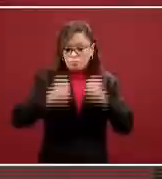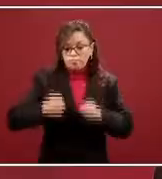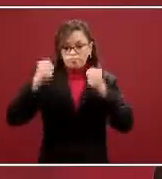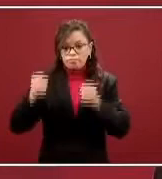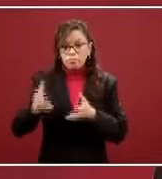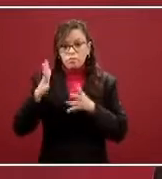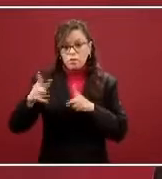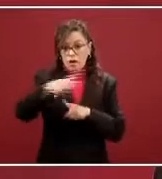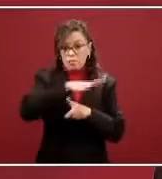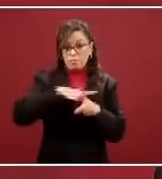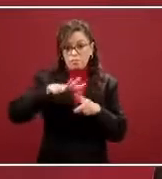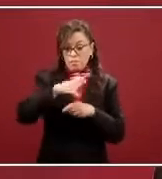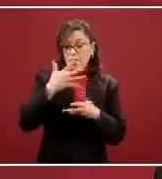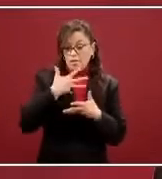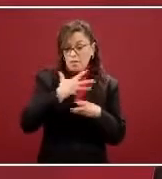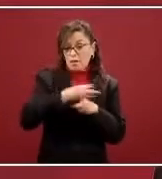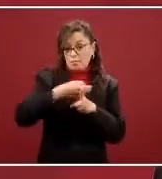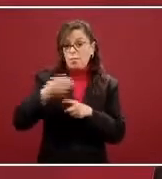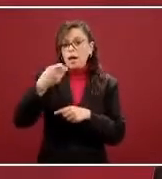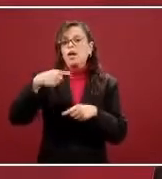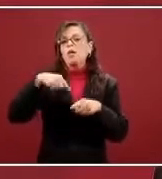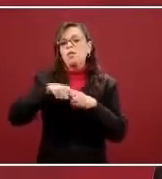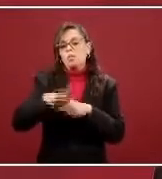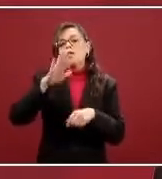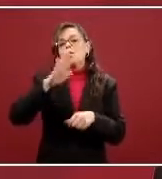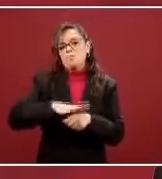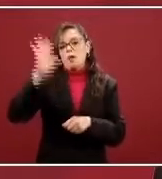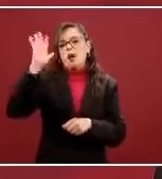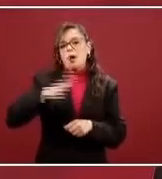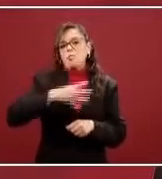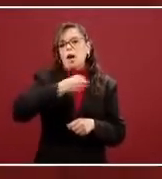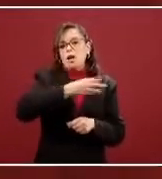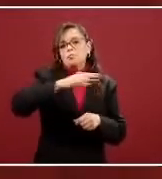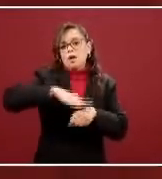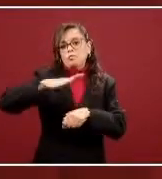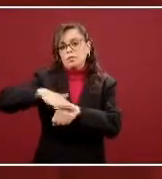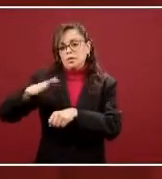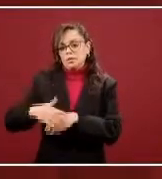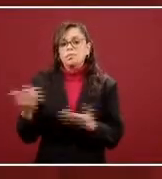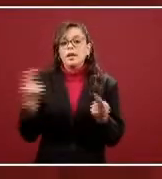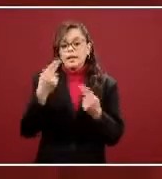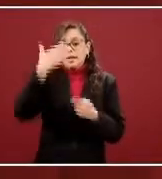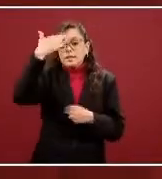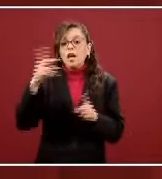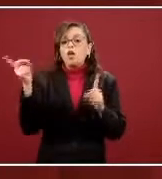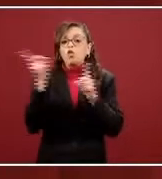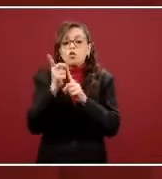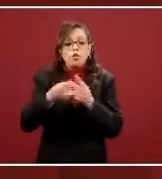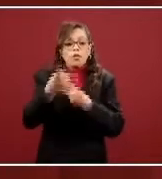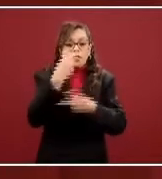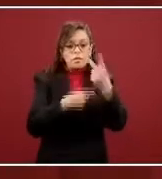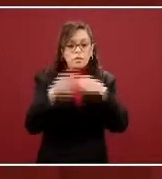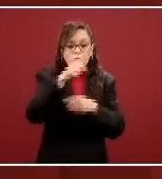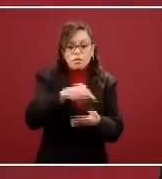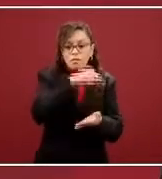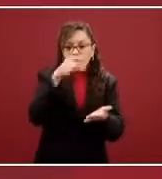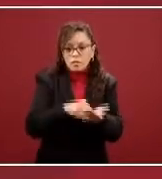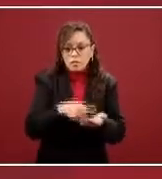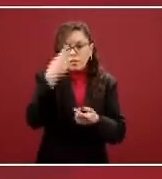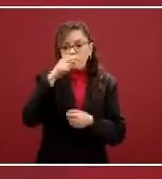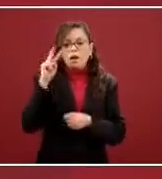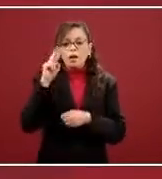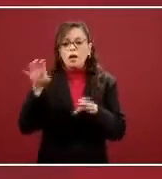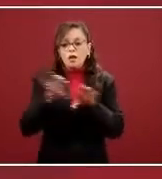los brotes comunitarios. Para poder saber dónde están ocurriendo y poder llevar un buen registro de la dispersión y cómo se